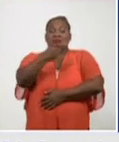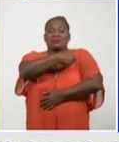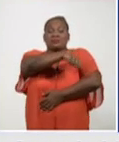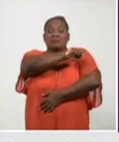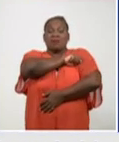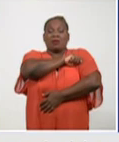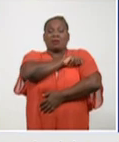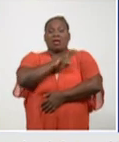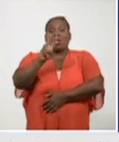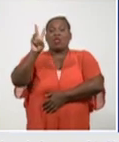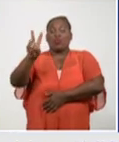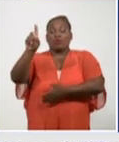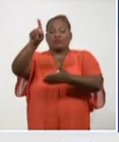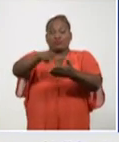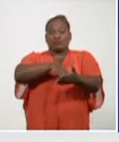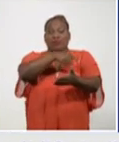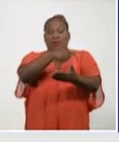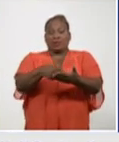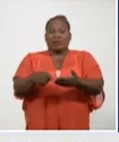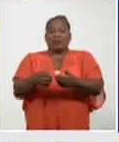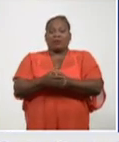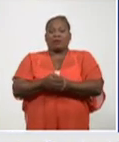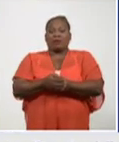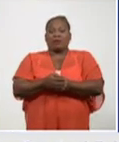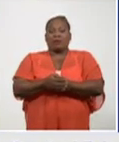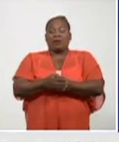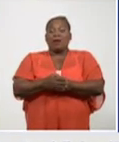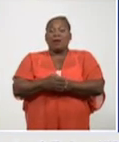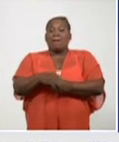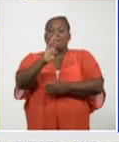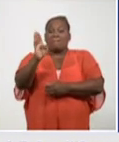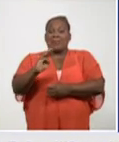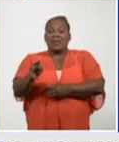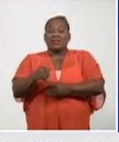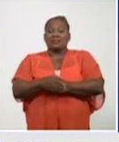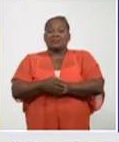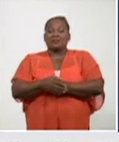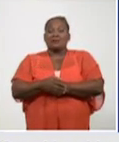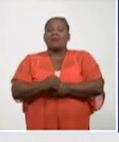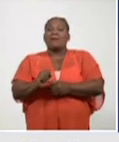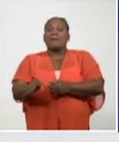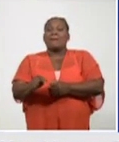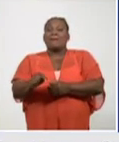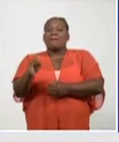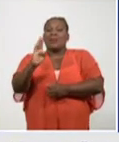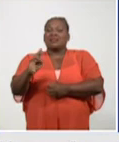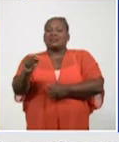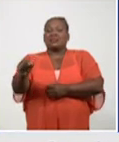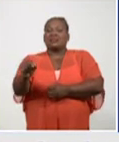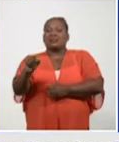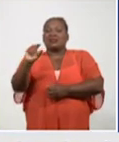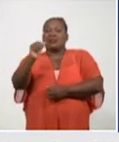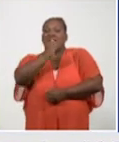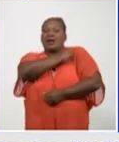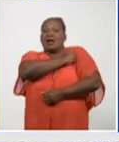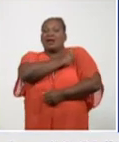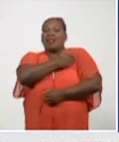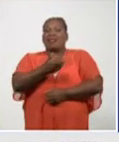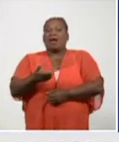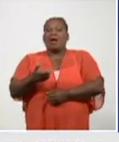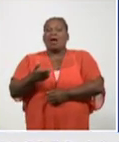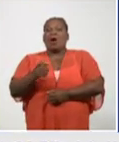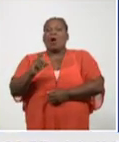2 de Inglaterra, Belice, Brasil, Canadá, Chile, Colombia, Sudáfrica